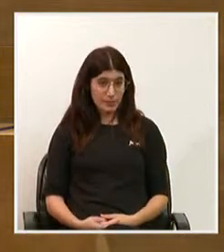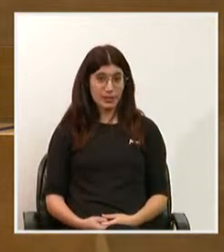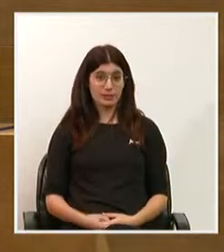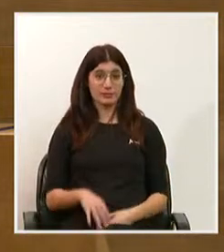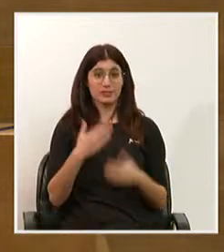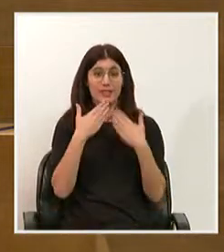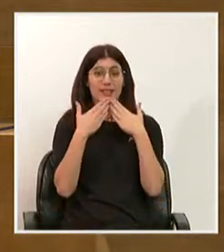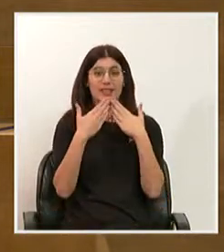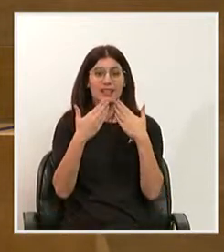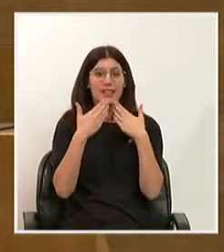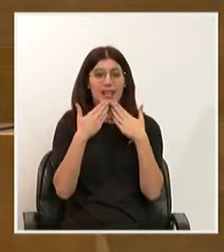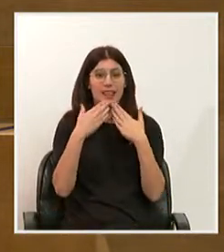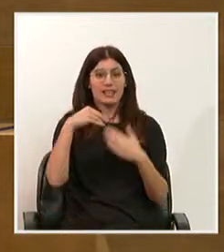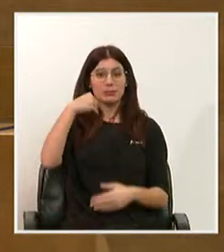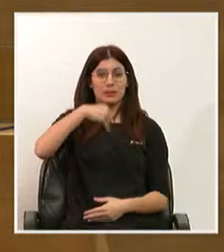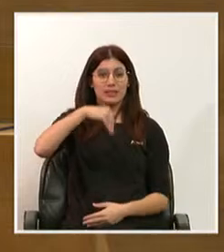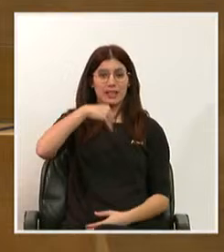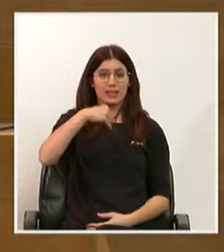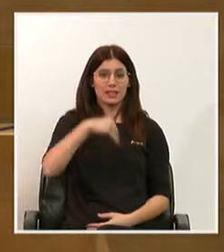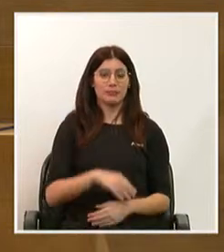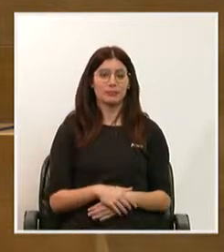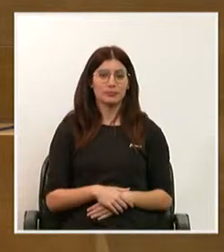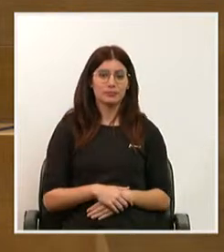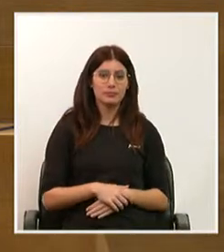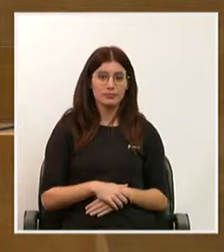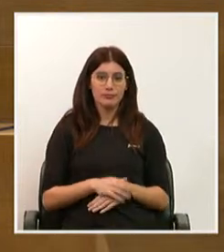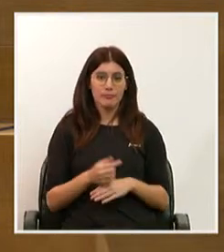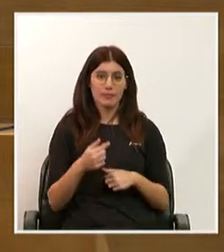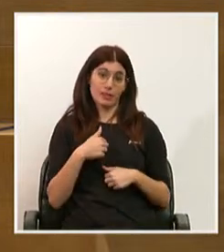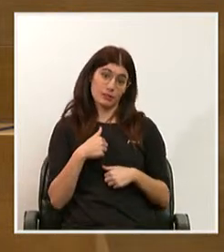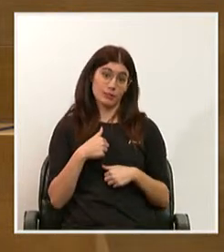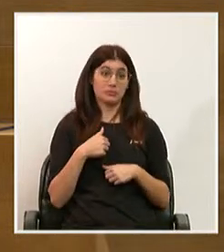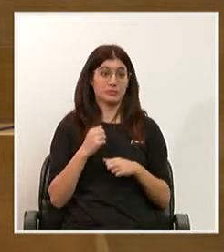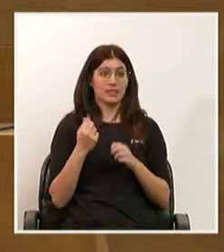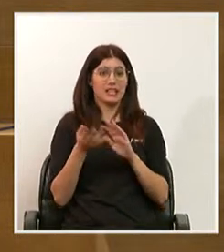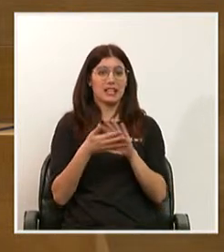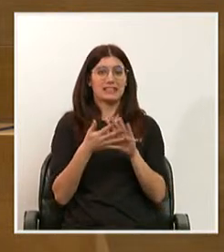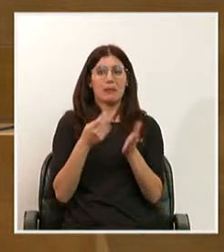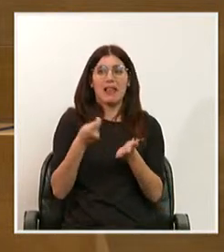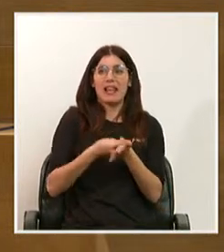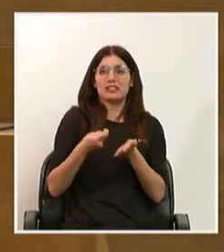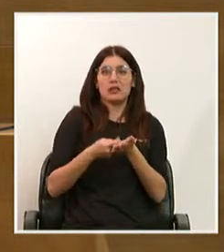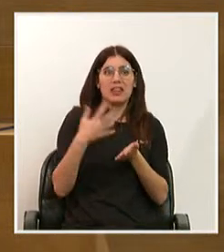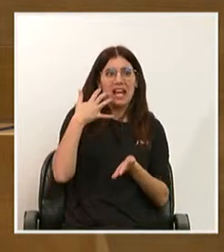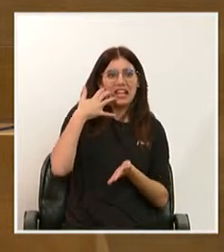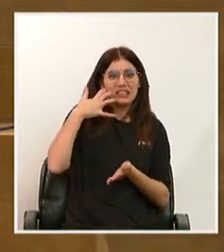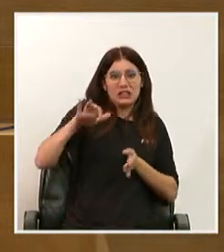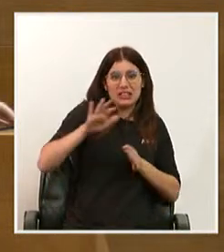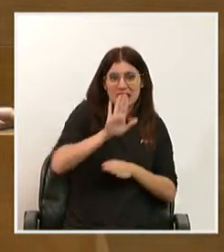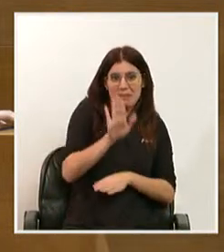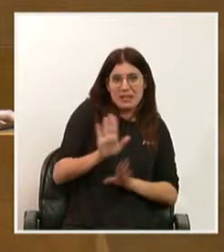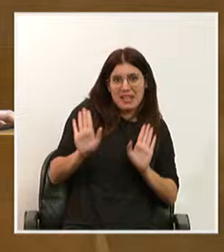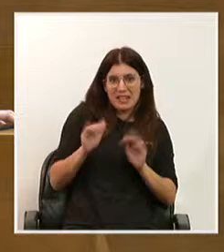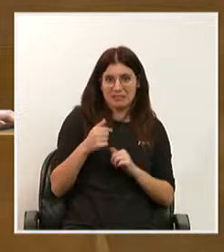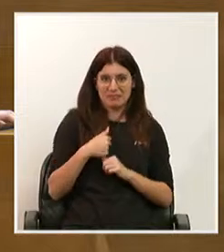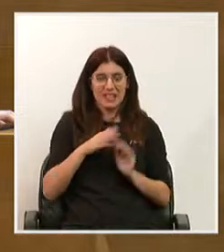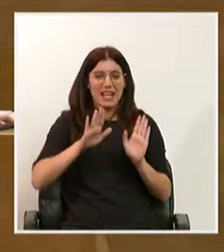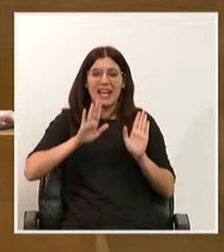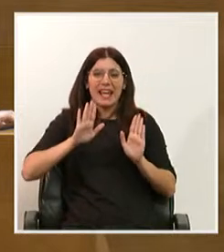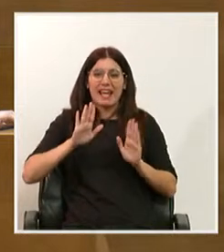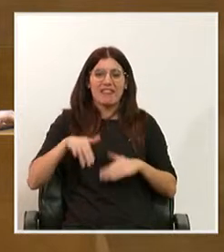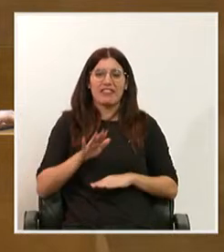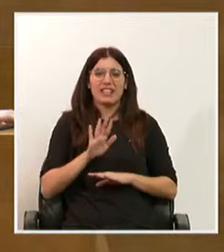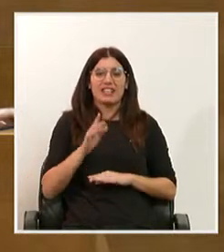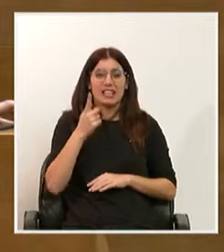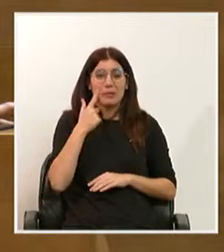Gracias President Bueno les habla la soci exótica en yo creo el